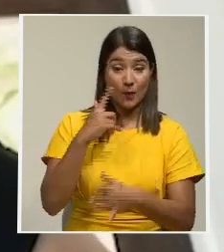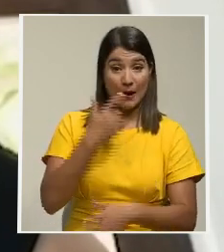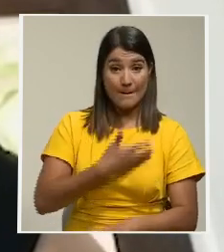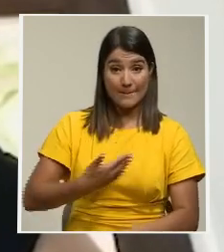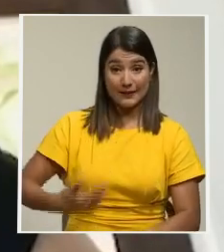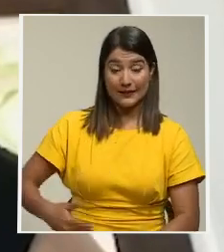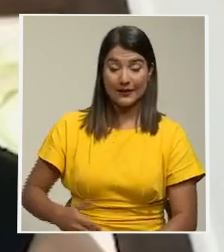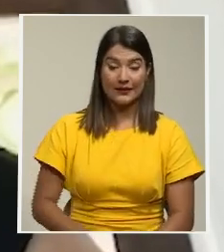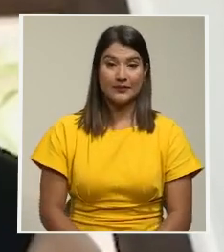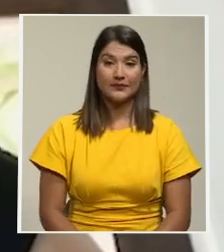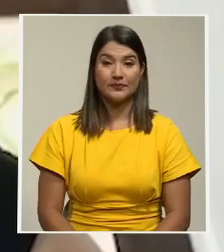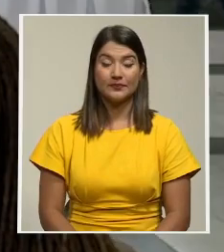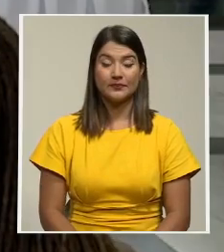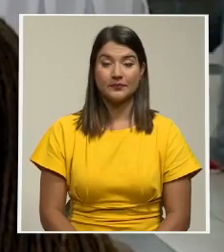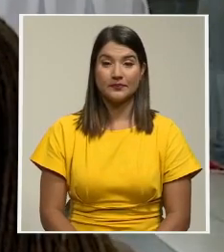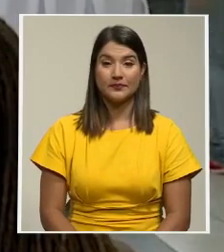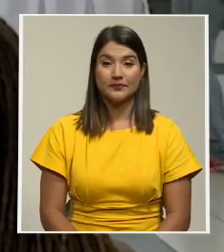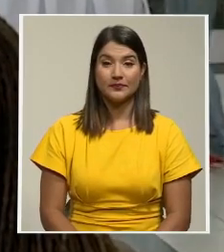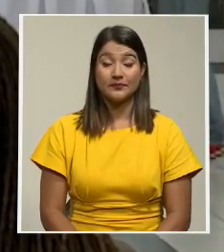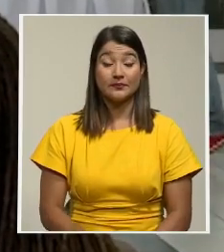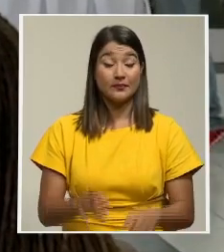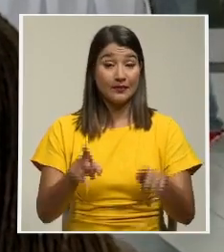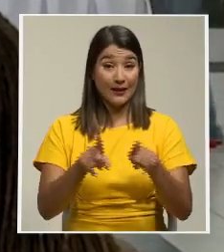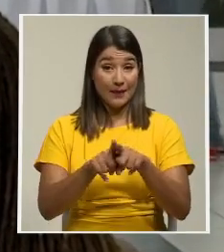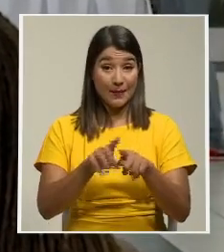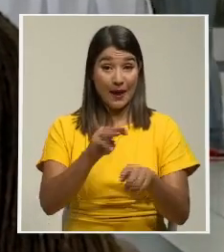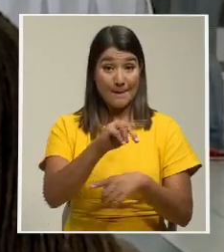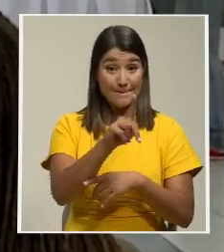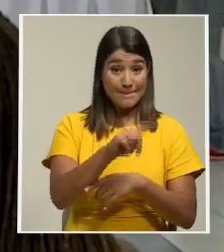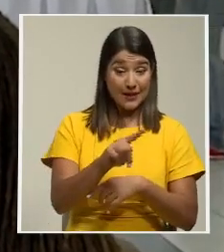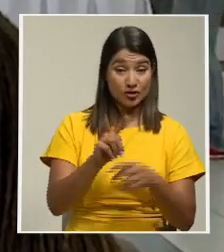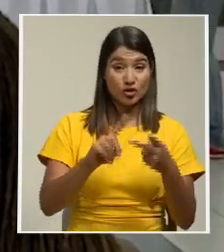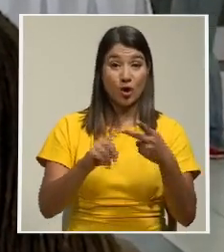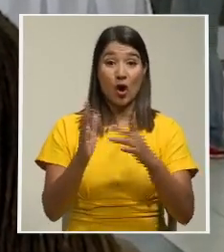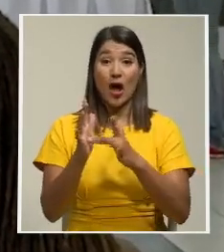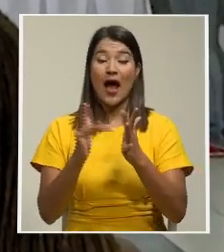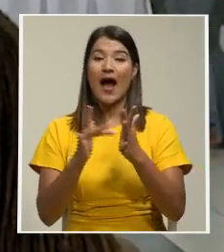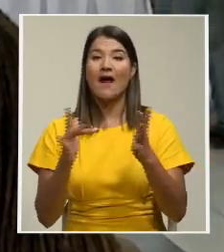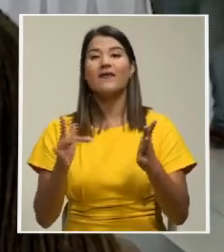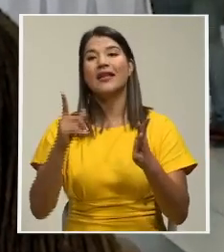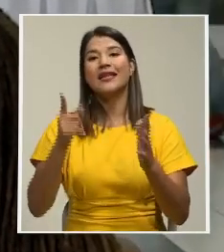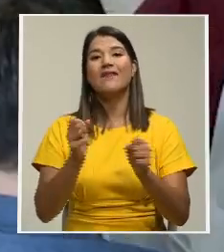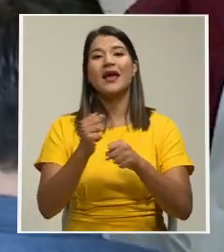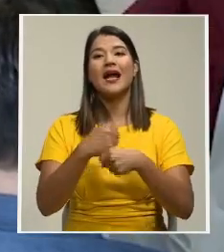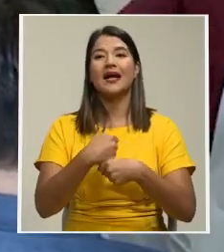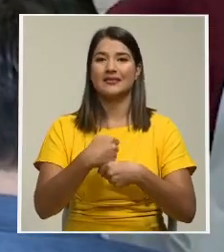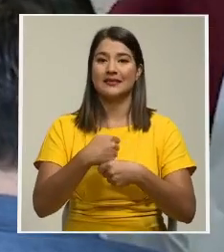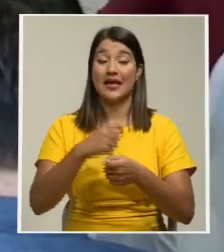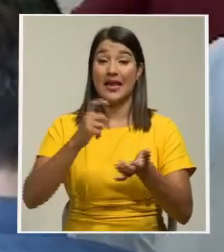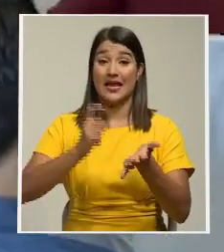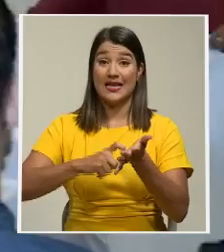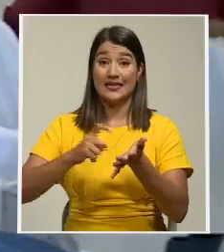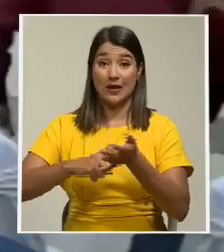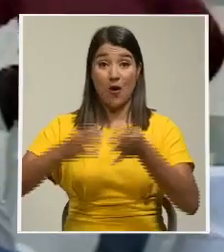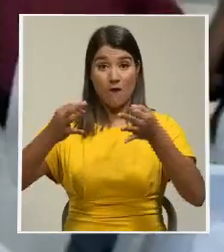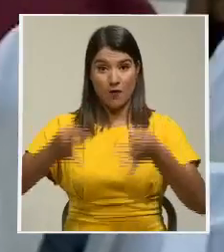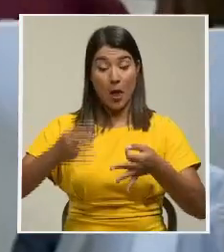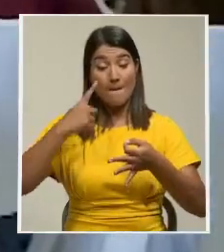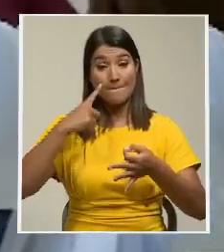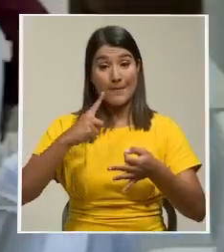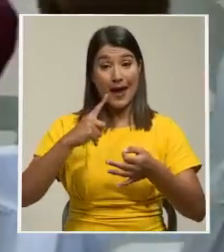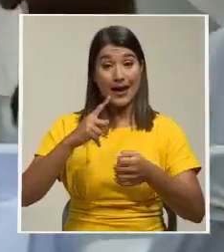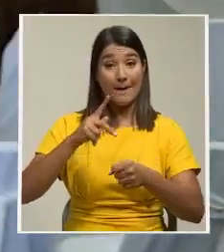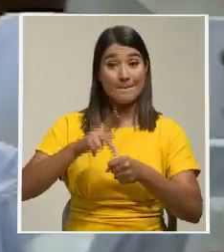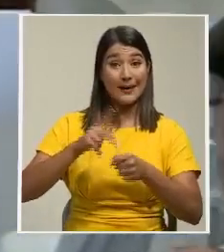por parte del Partido Acción Ciudadana. Además, entre marzo y abril se realizarán las inscripciones formales de los aspirantes a la presidencia en